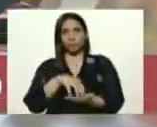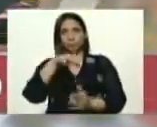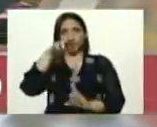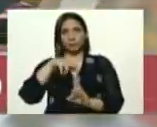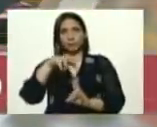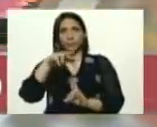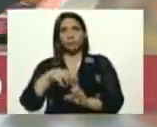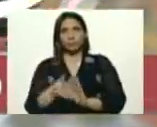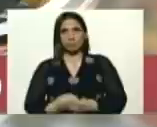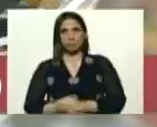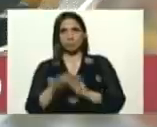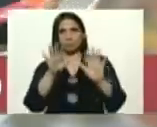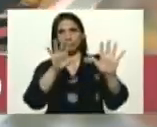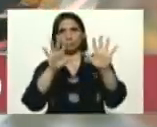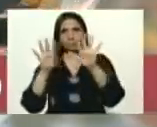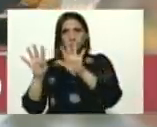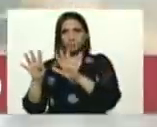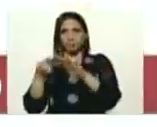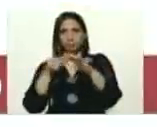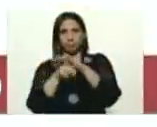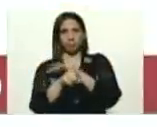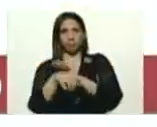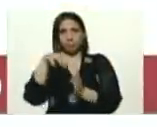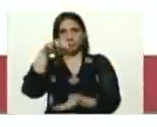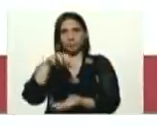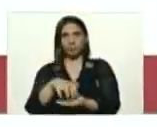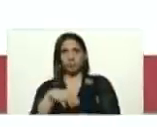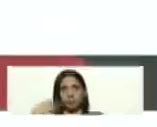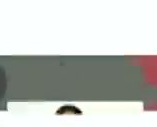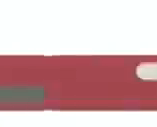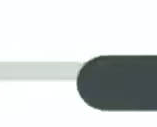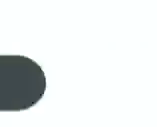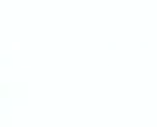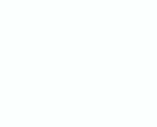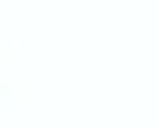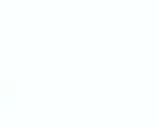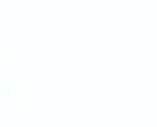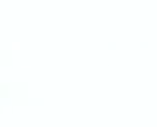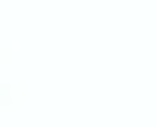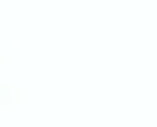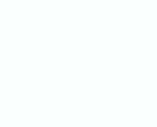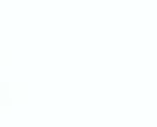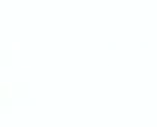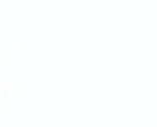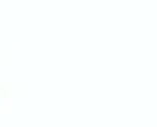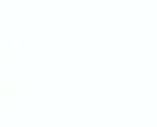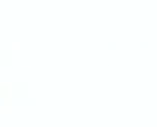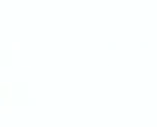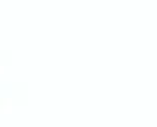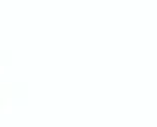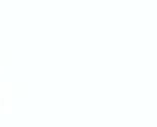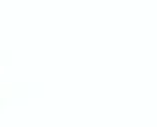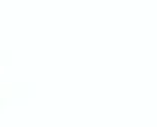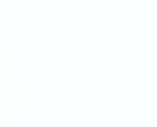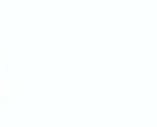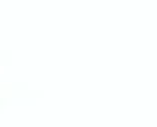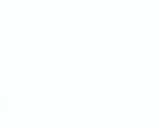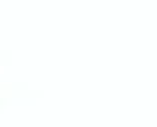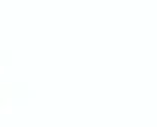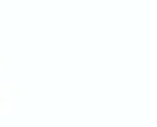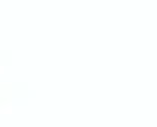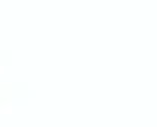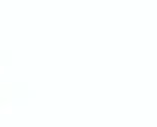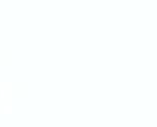Táchira, 19 ingresaron por el estado Apure. Bueno, 50 casos de Colombia estamos